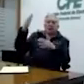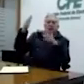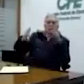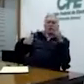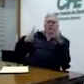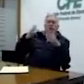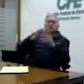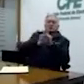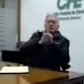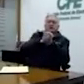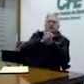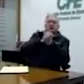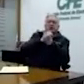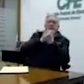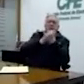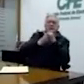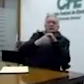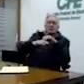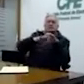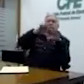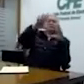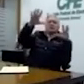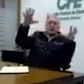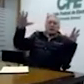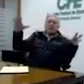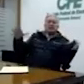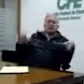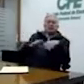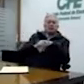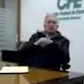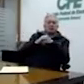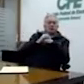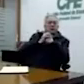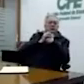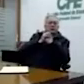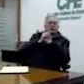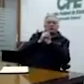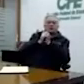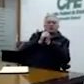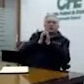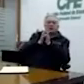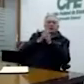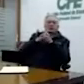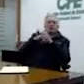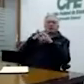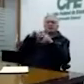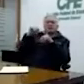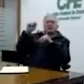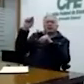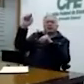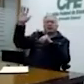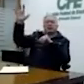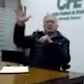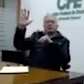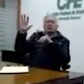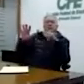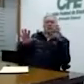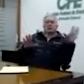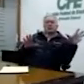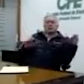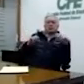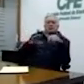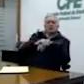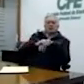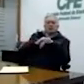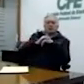conducción, y que esto había generado que esas líneas de conducción en Tamaulipas dejaran de transmitir energía, y